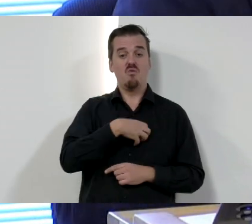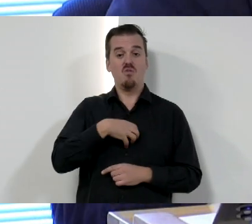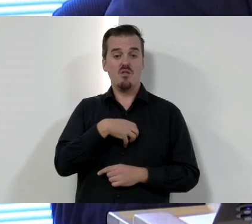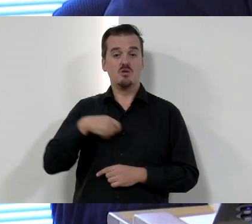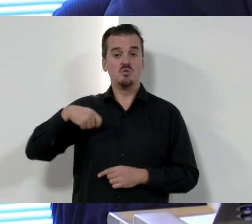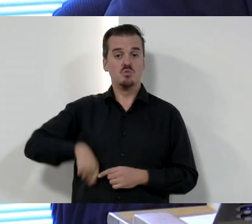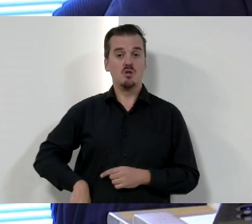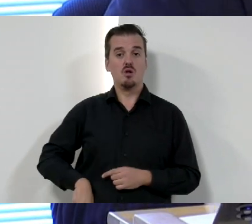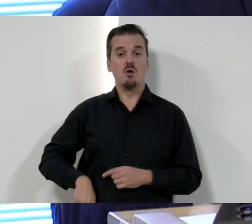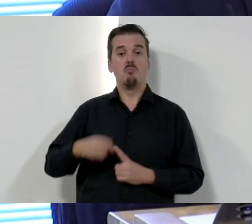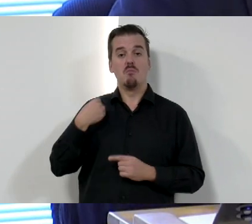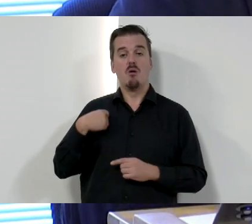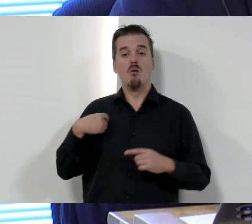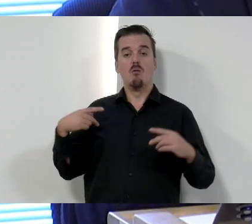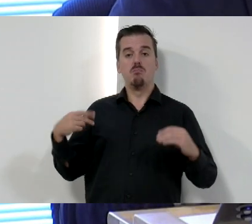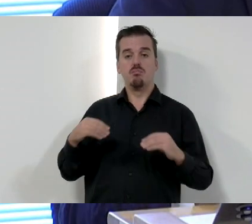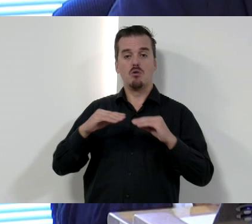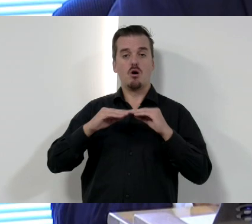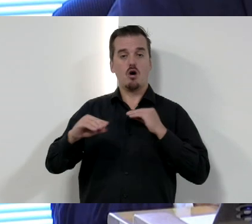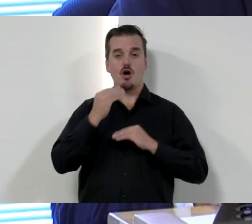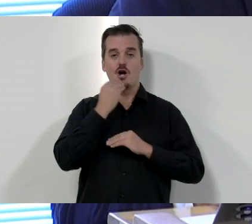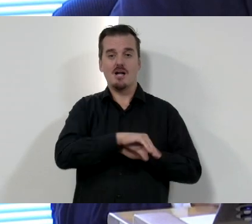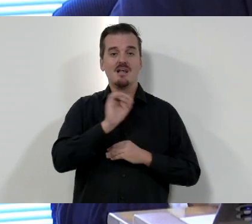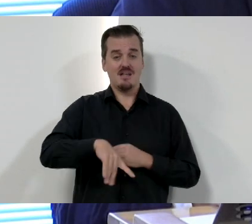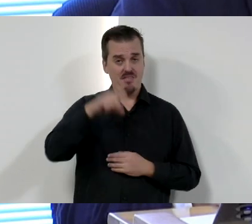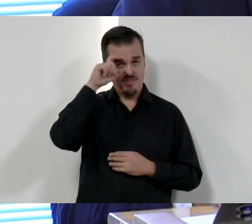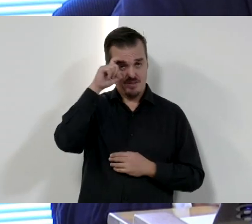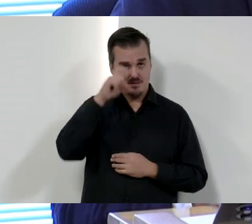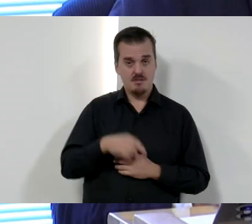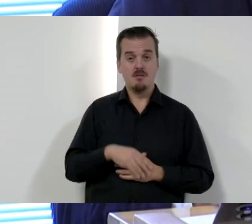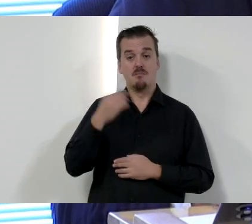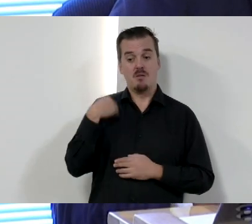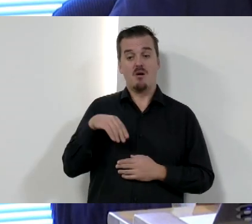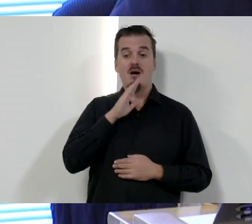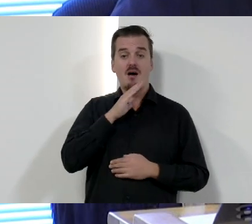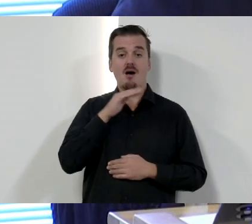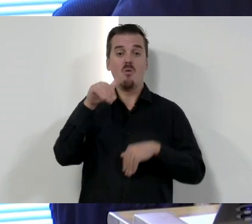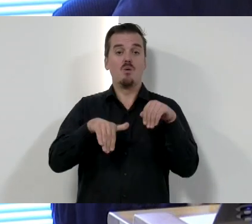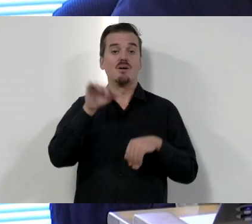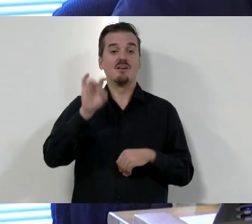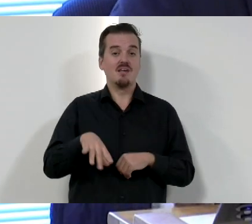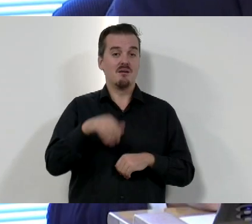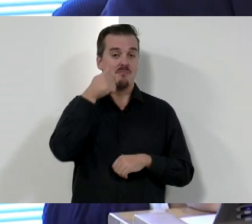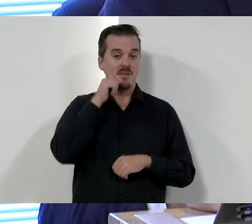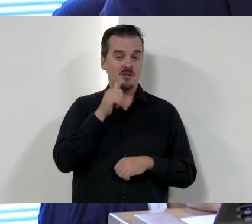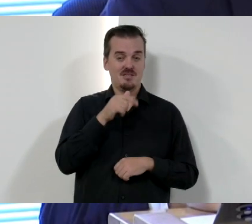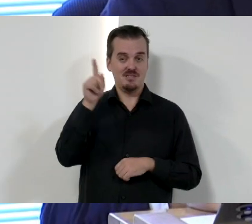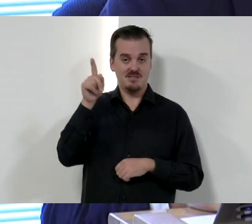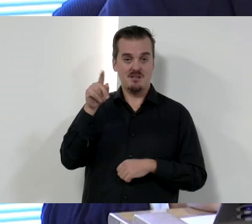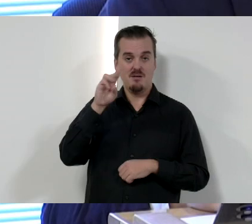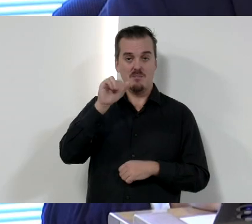Zapatero. Y el que estaba allí en la bancada socialista votando a favor era el señor Pedro Sánchez. Entonces, las crisis se han abordado de manera